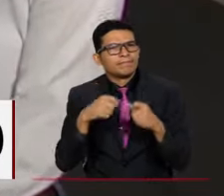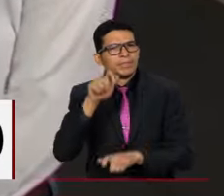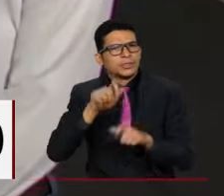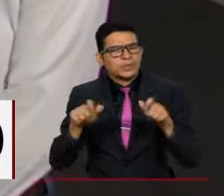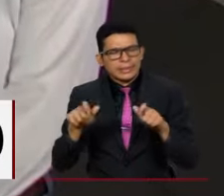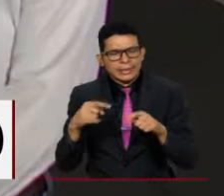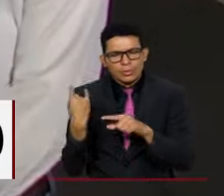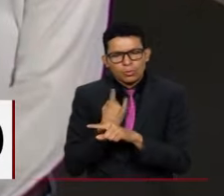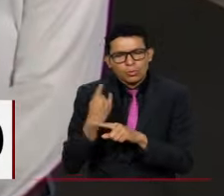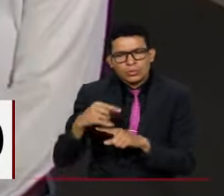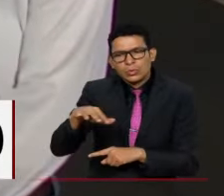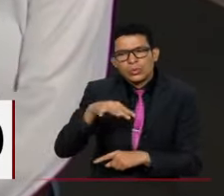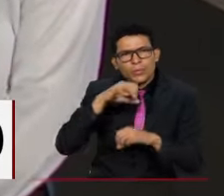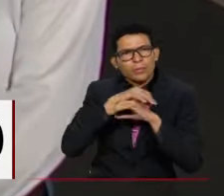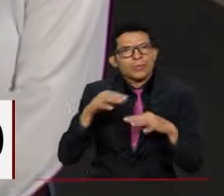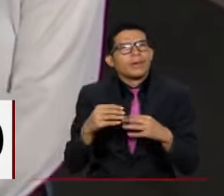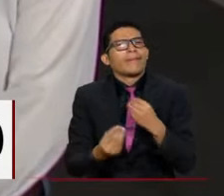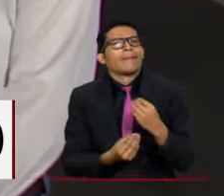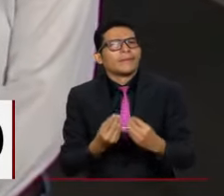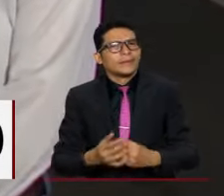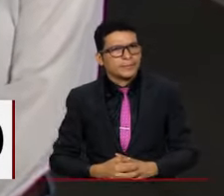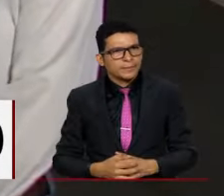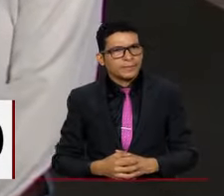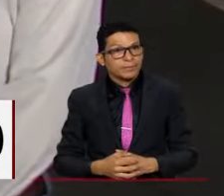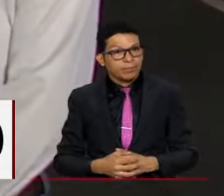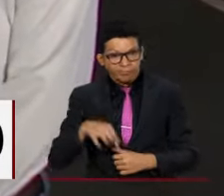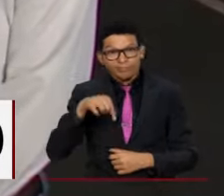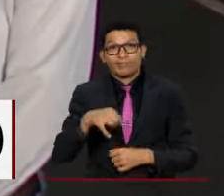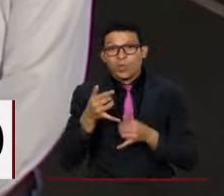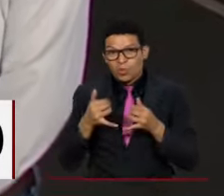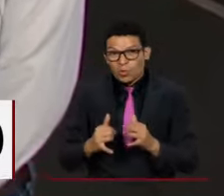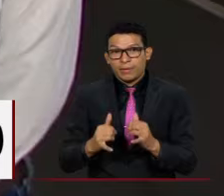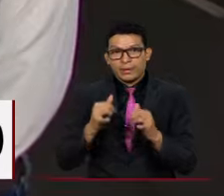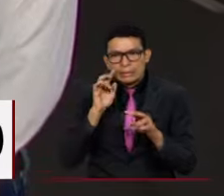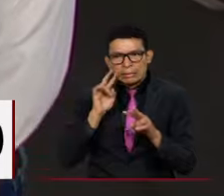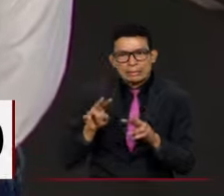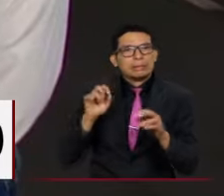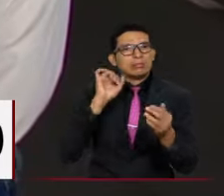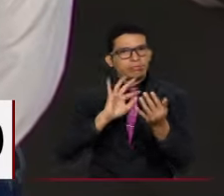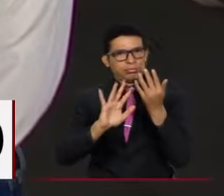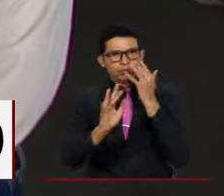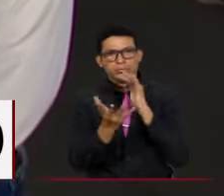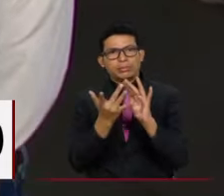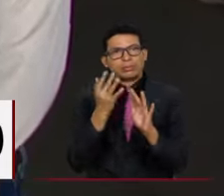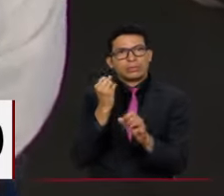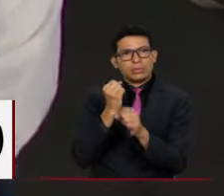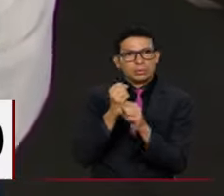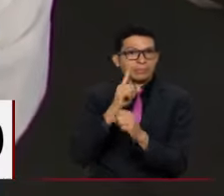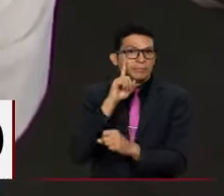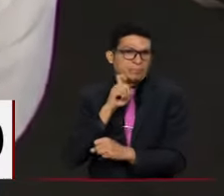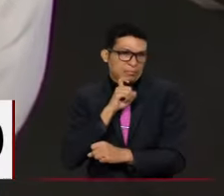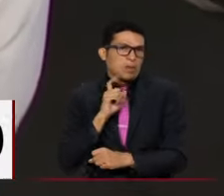que le vamos a dar a este espacio público. Hoy todavía, como usted dice, lo vemos con muchos peatones, también con algunas trabajadoras